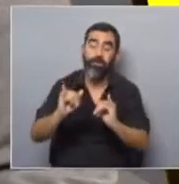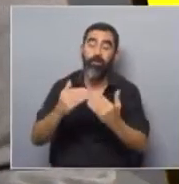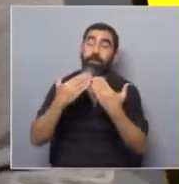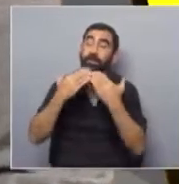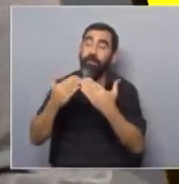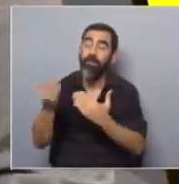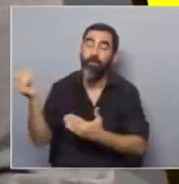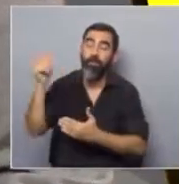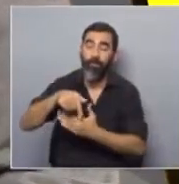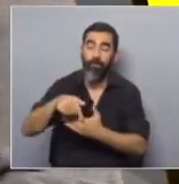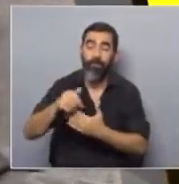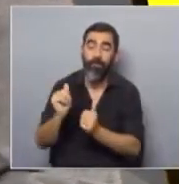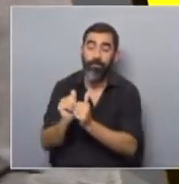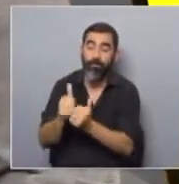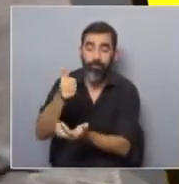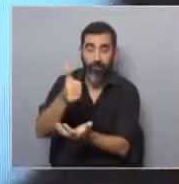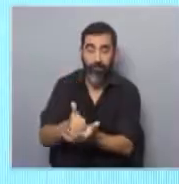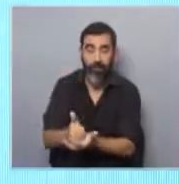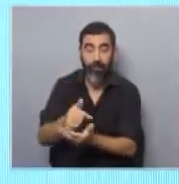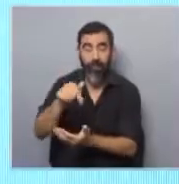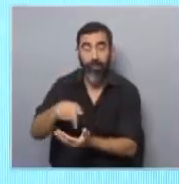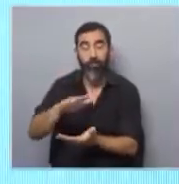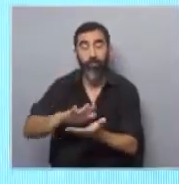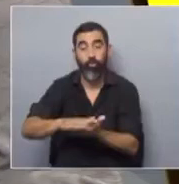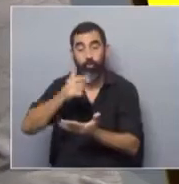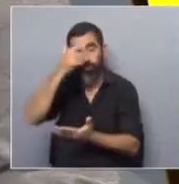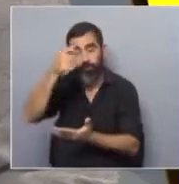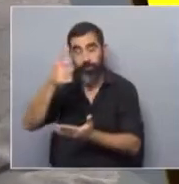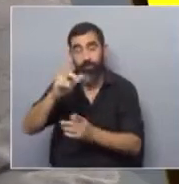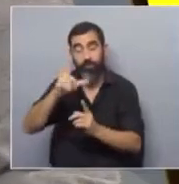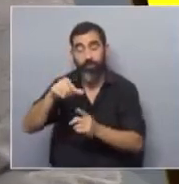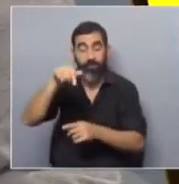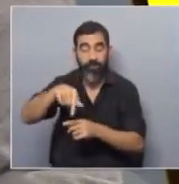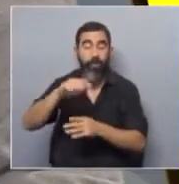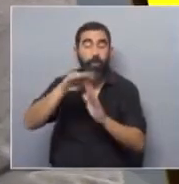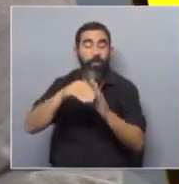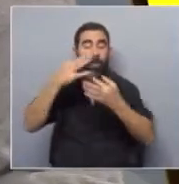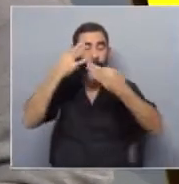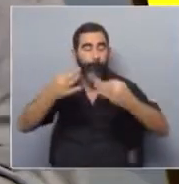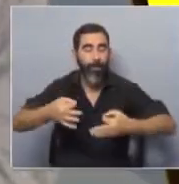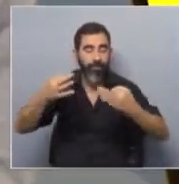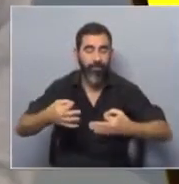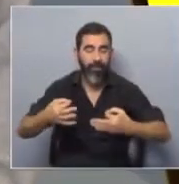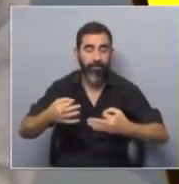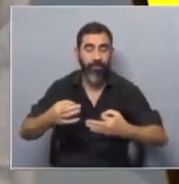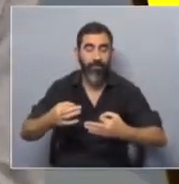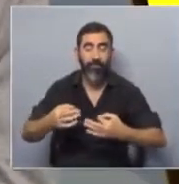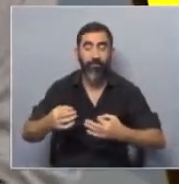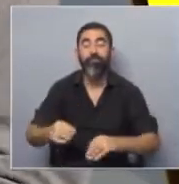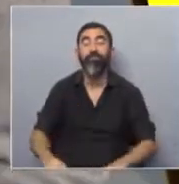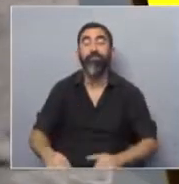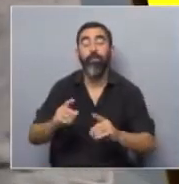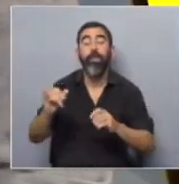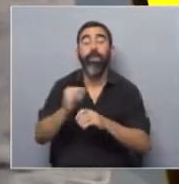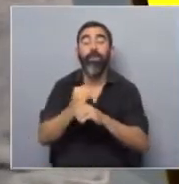muchas gracias por acompañarnos, por venir a Estudios de Sobre Ciencia y por ser parte, bueno, de este programa especial dedicado a Clemente Estable y